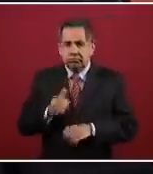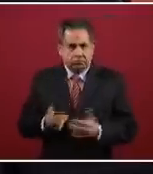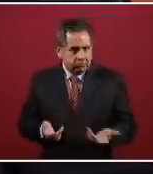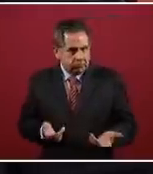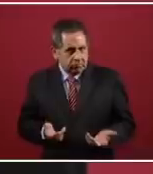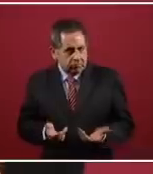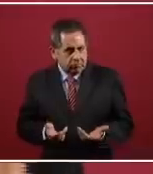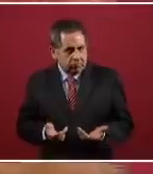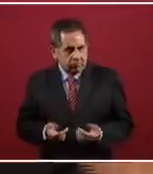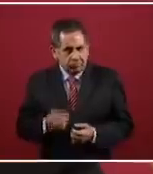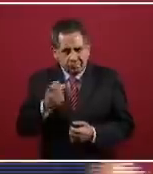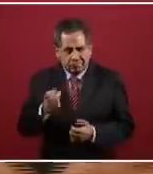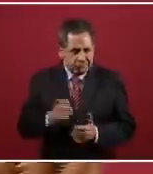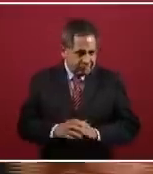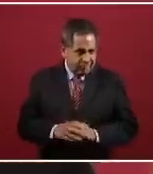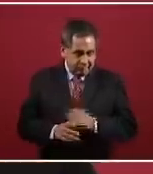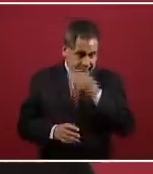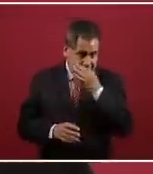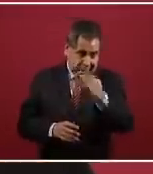Eso